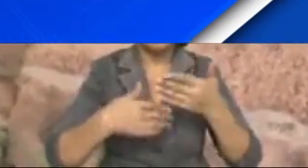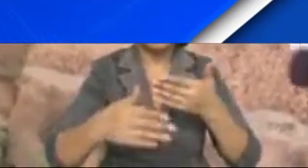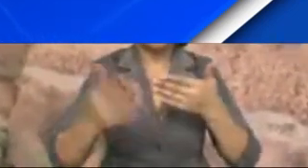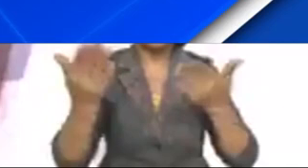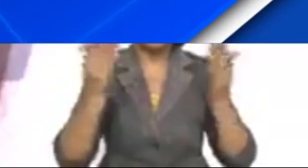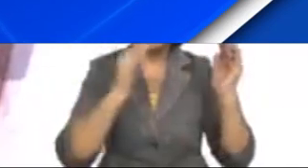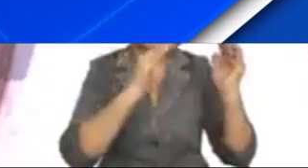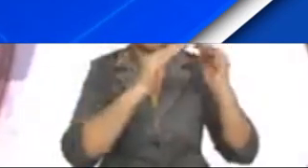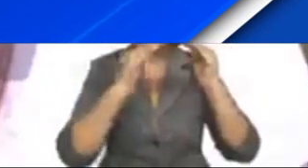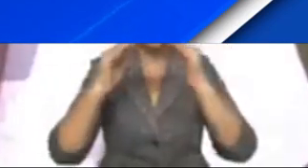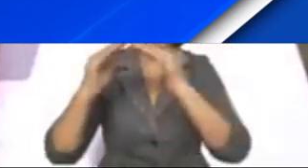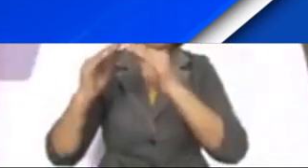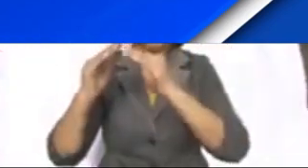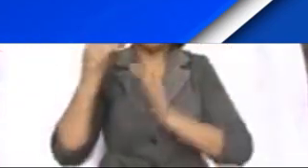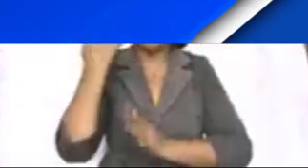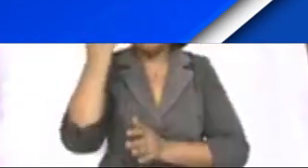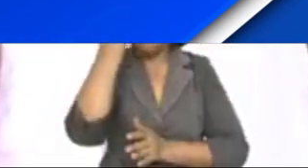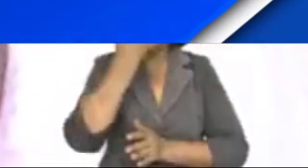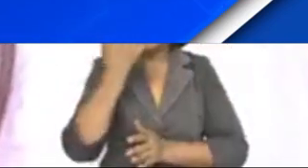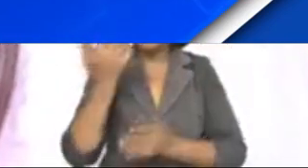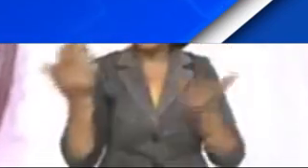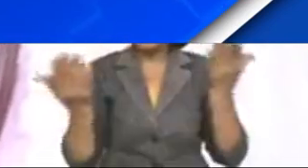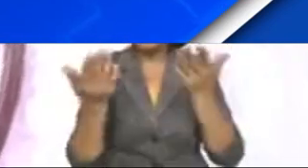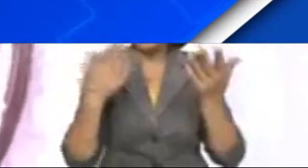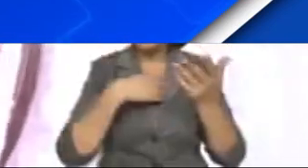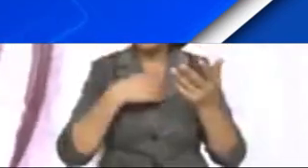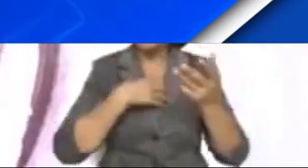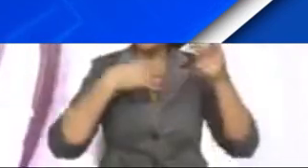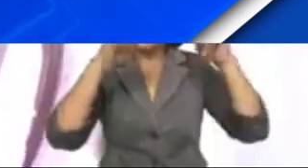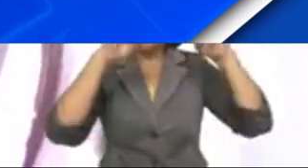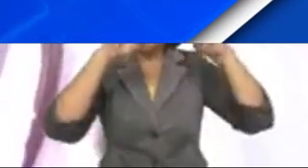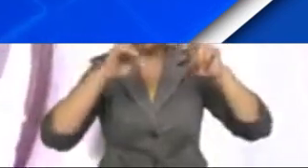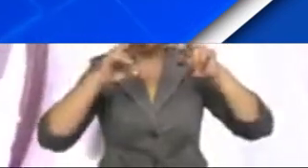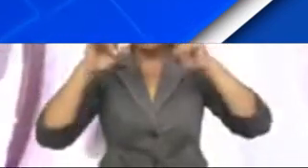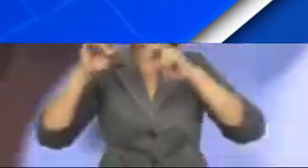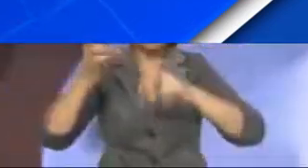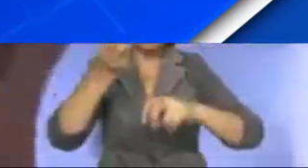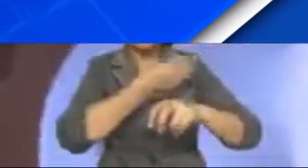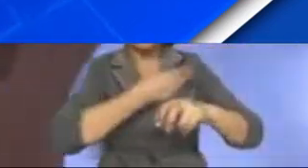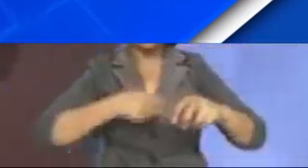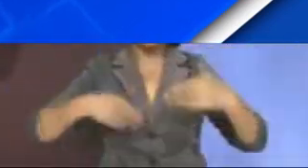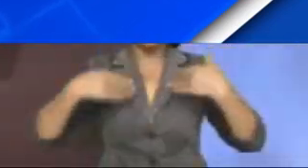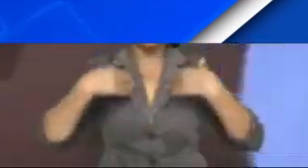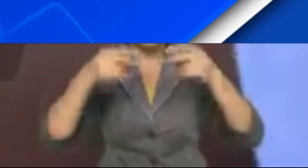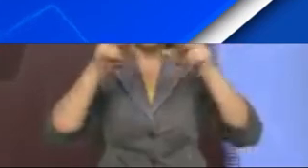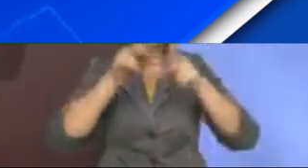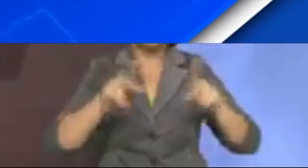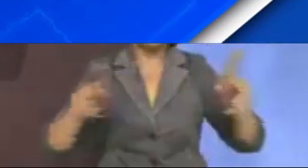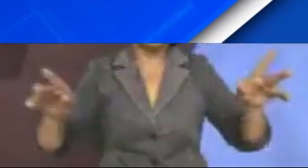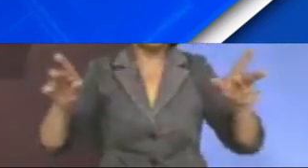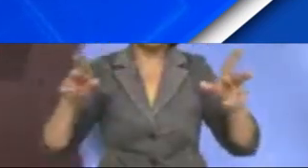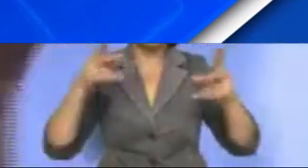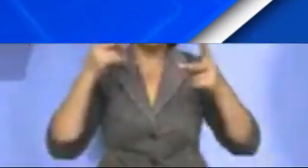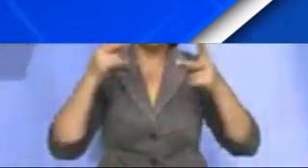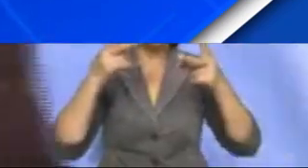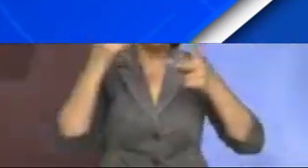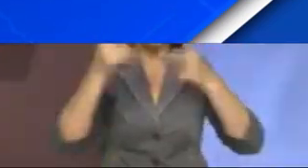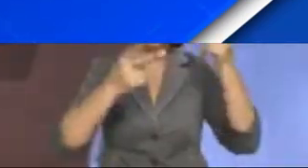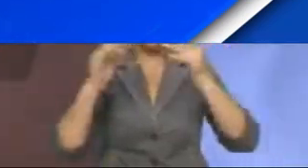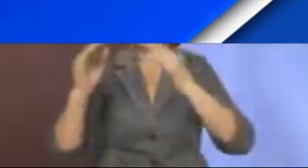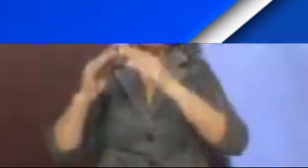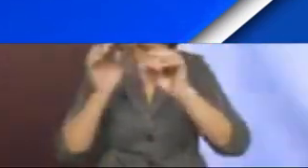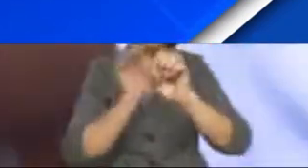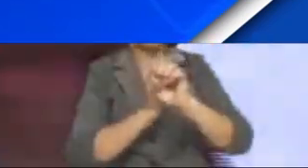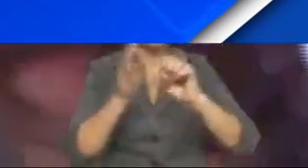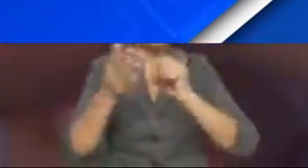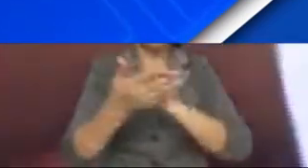la población de 2 a 17 en un porciento de 79, gracias a Dios. Y vamos